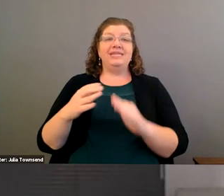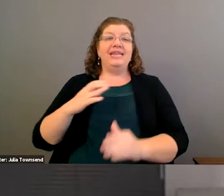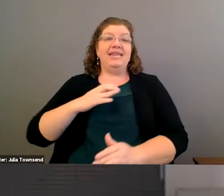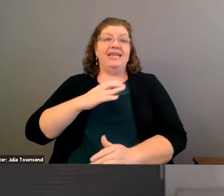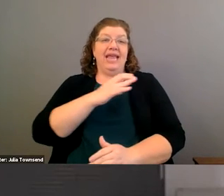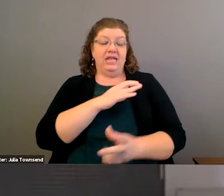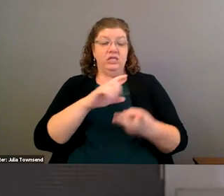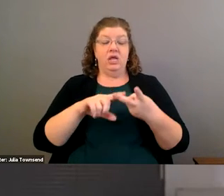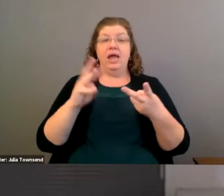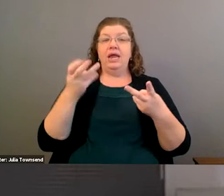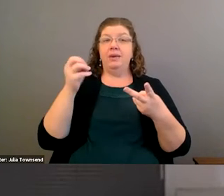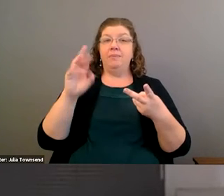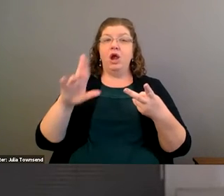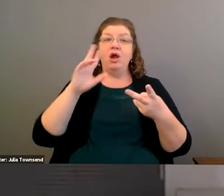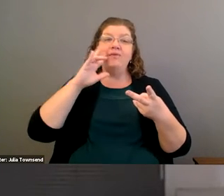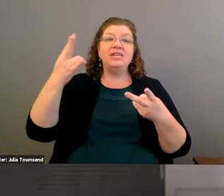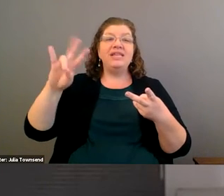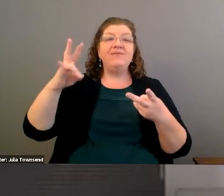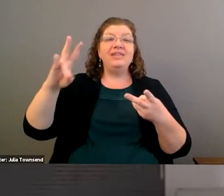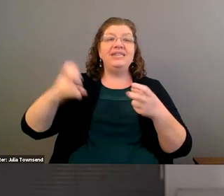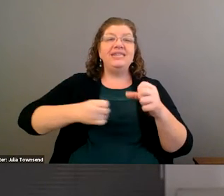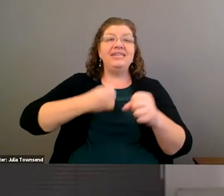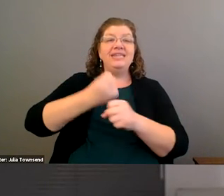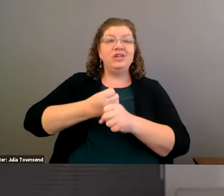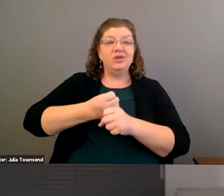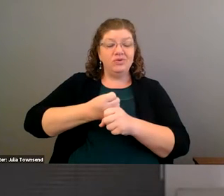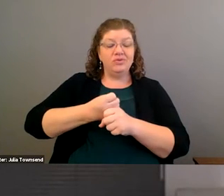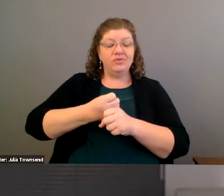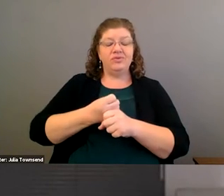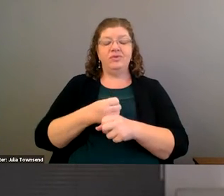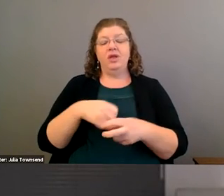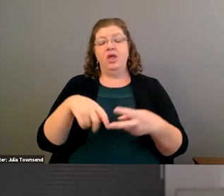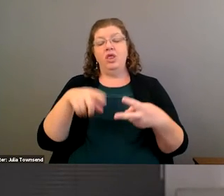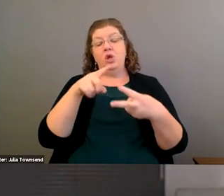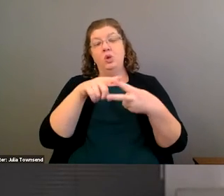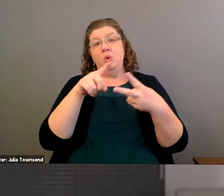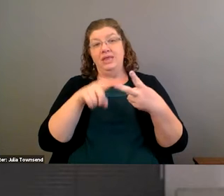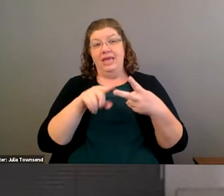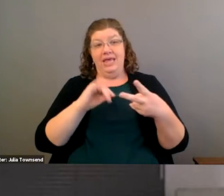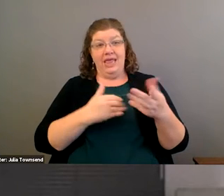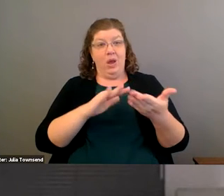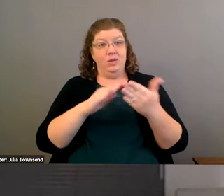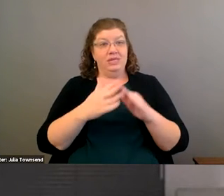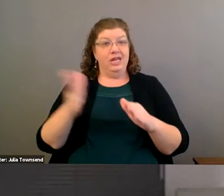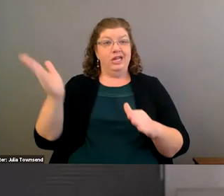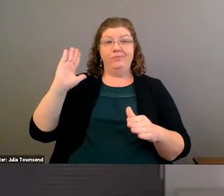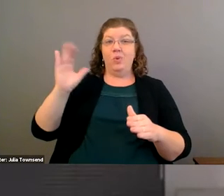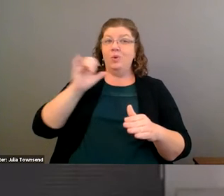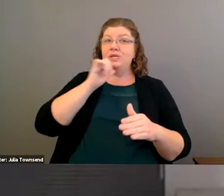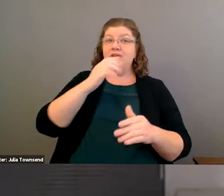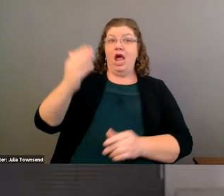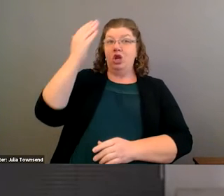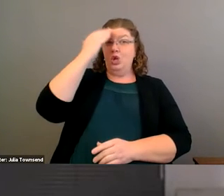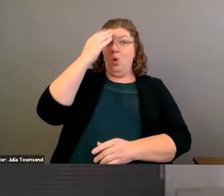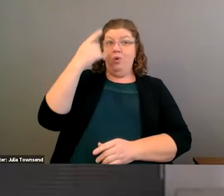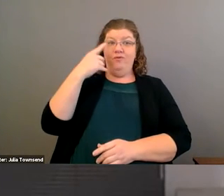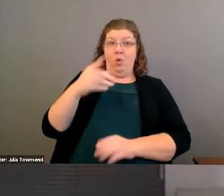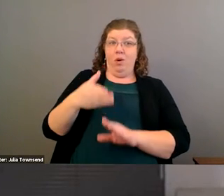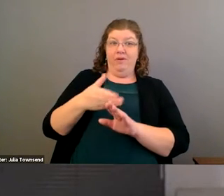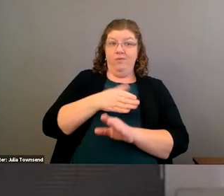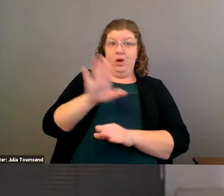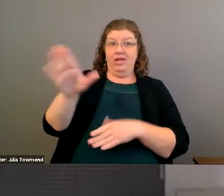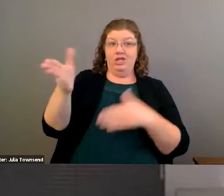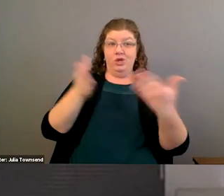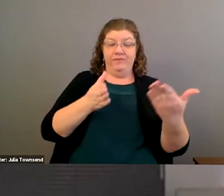todo fue concejal por 17 años. Y hay dos cosas en que no se les conocía a la